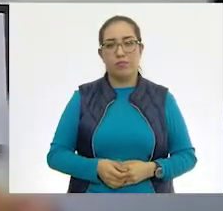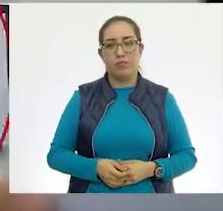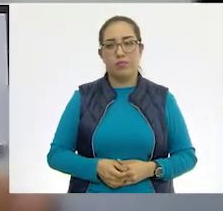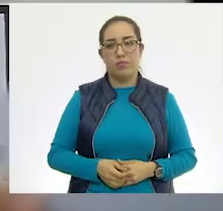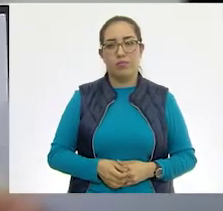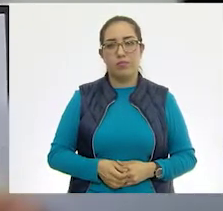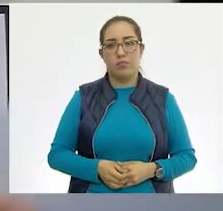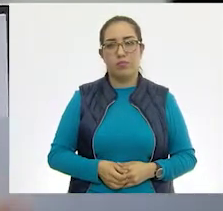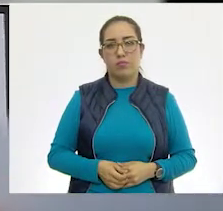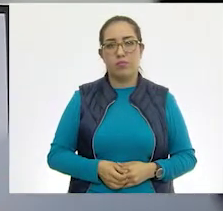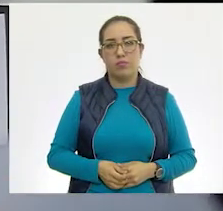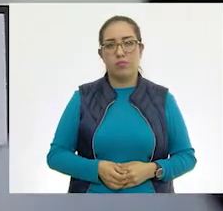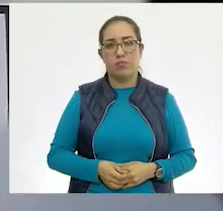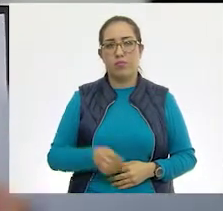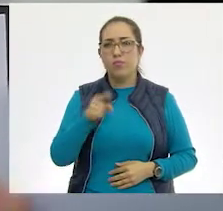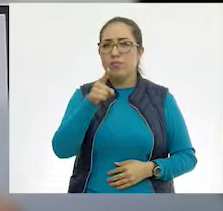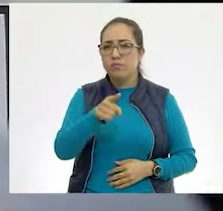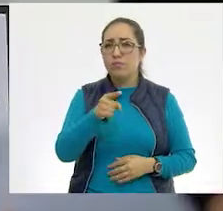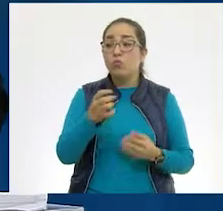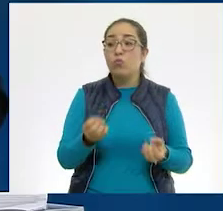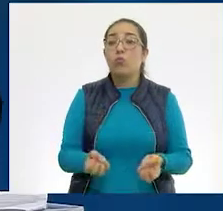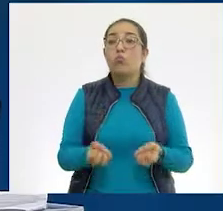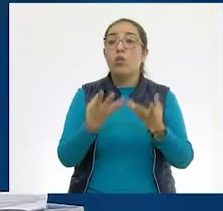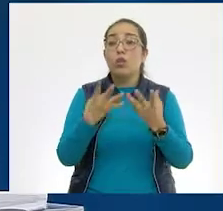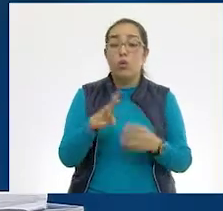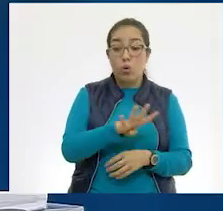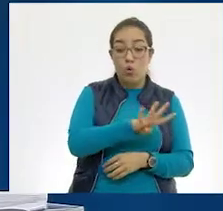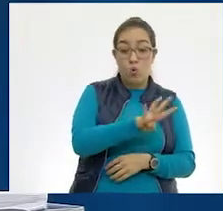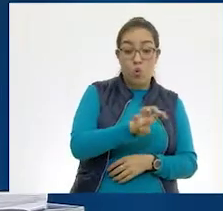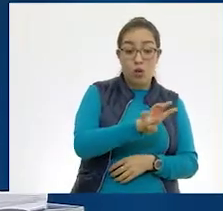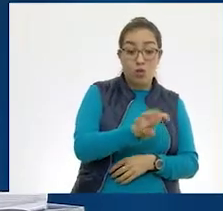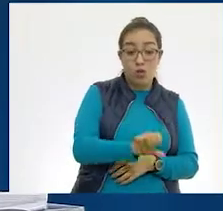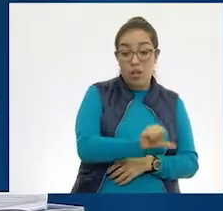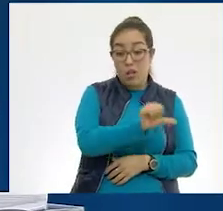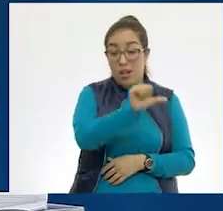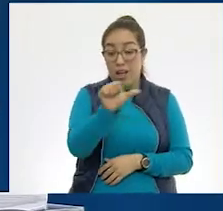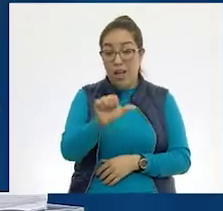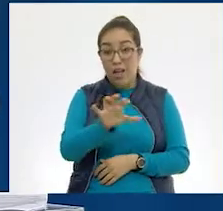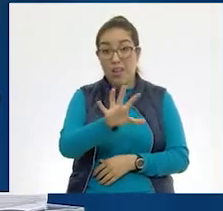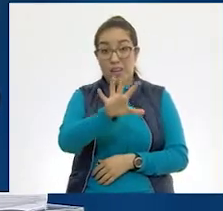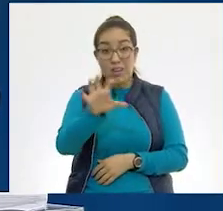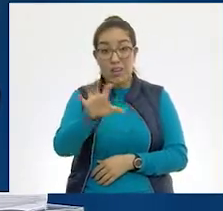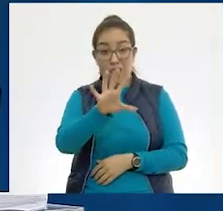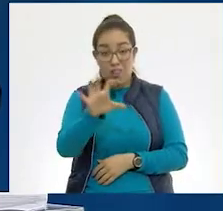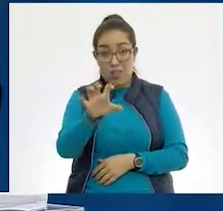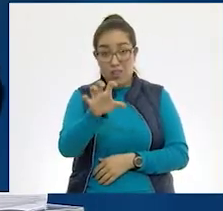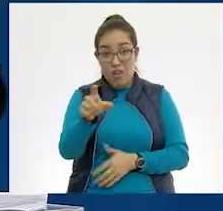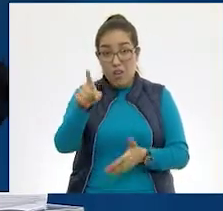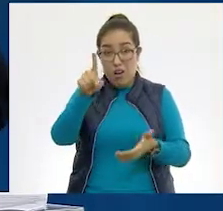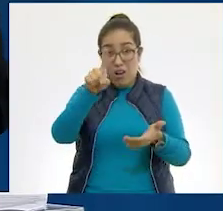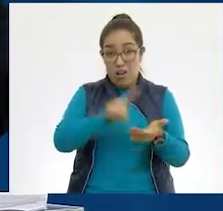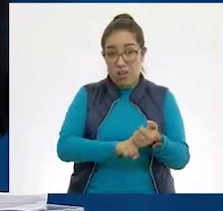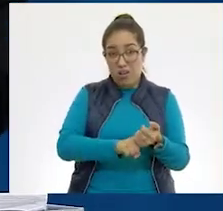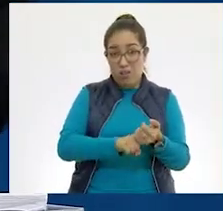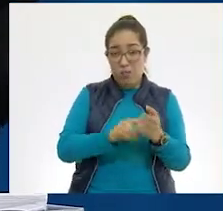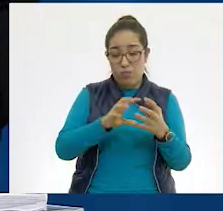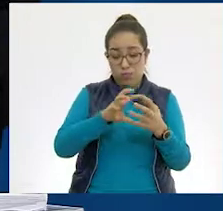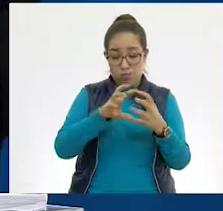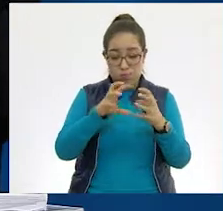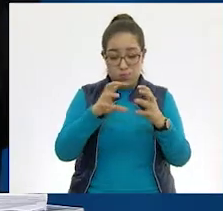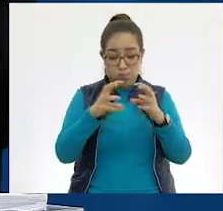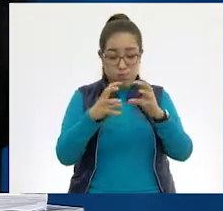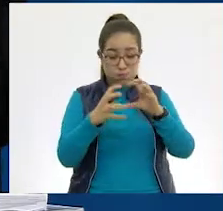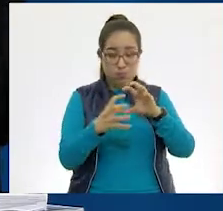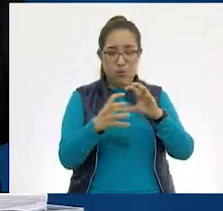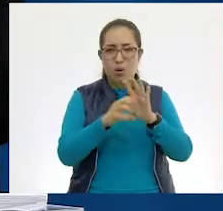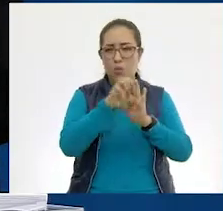Desova de 400 y 500 huevos en el interior de una anémona, en el caso del